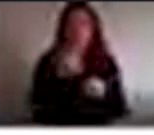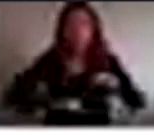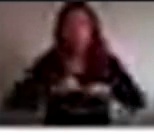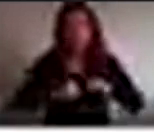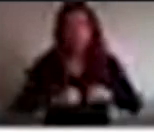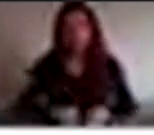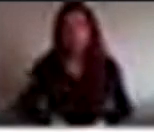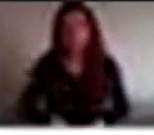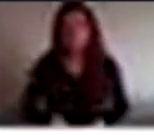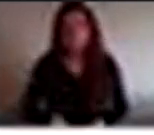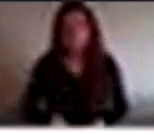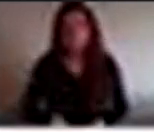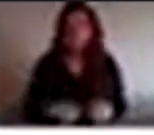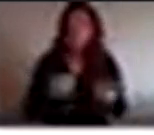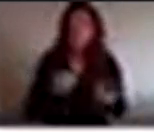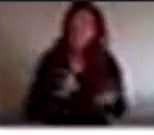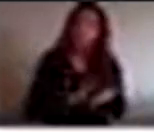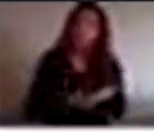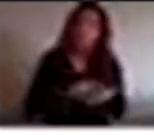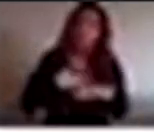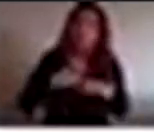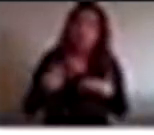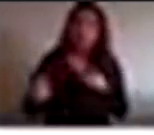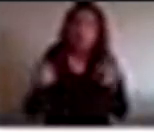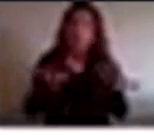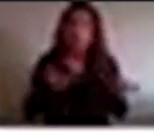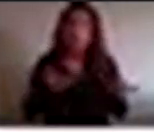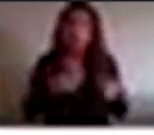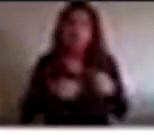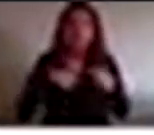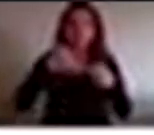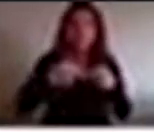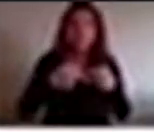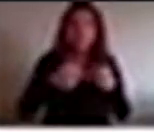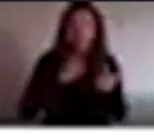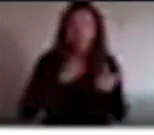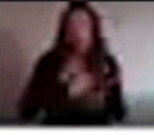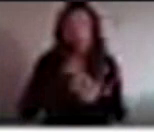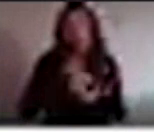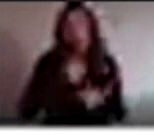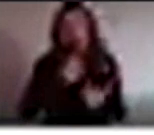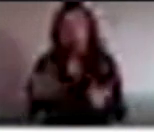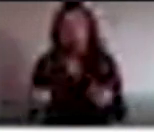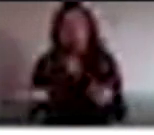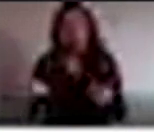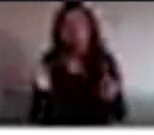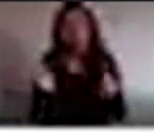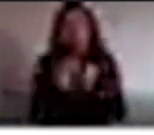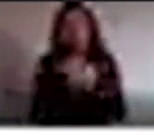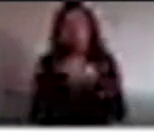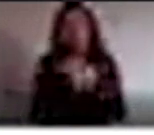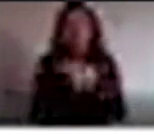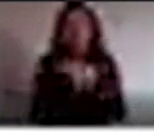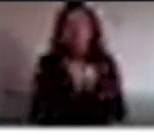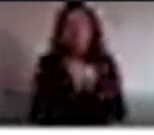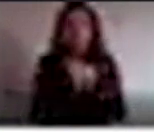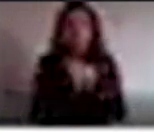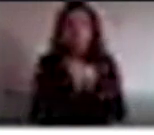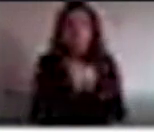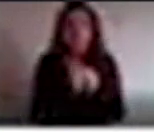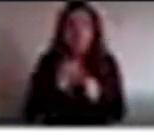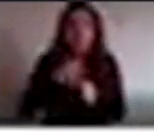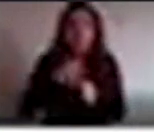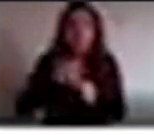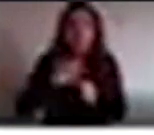espacio. Es un espacio muy especial, nos va a acompañar Daniel Herrera, él es egresado de la Universidad de los Andes aquí en Colombia, es